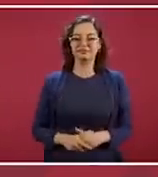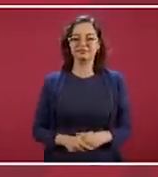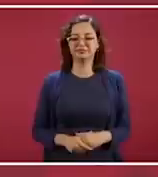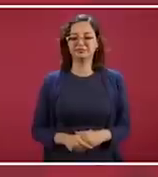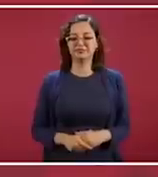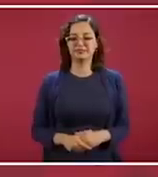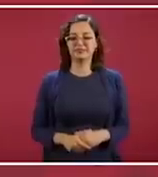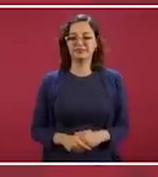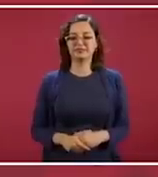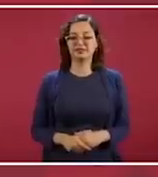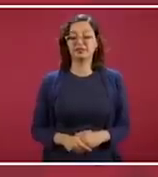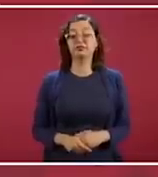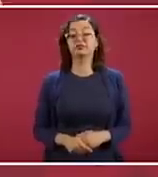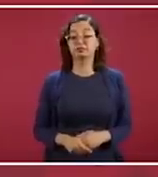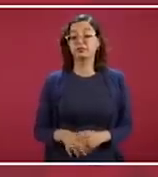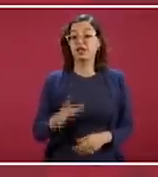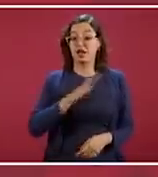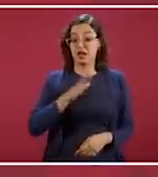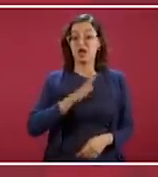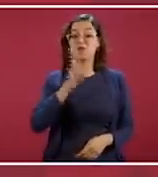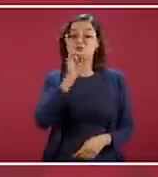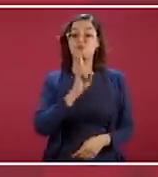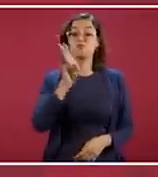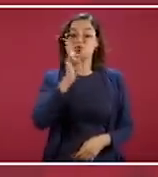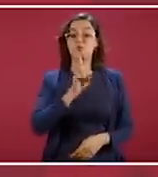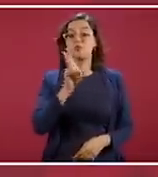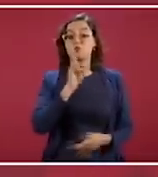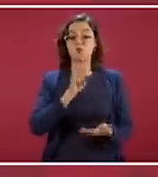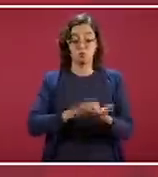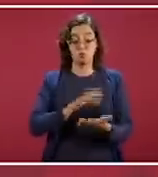Hay pruebas,